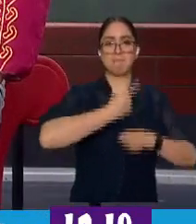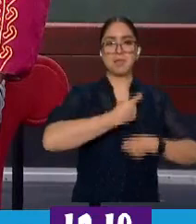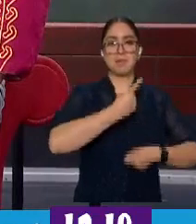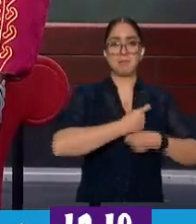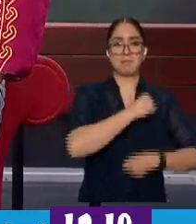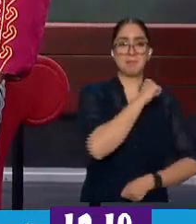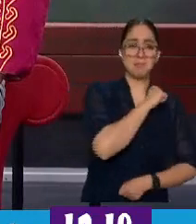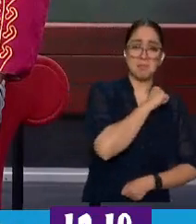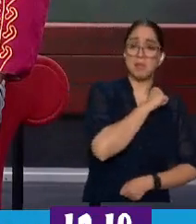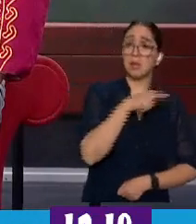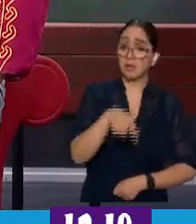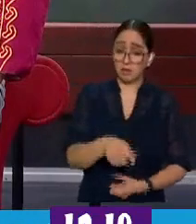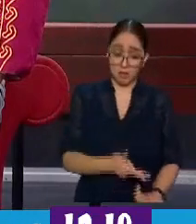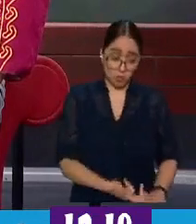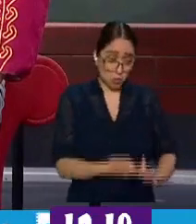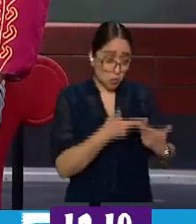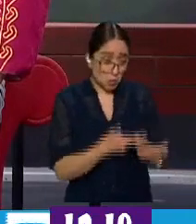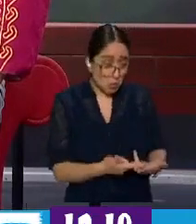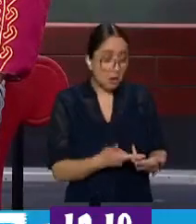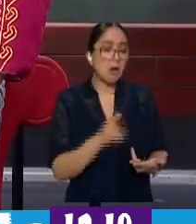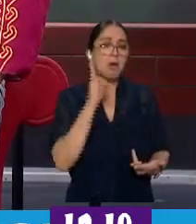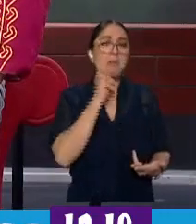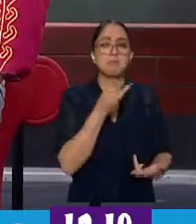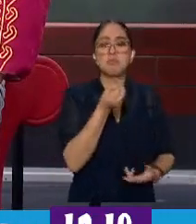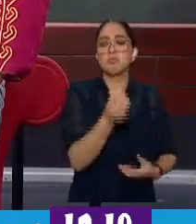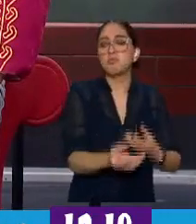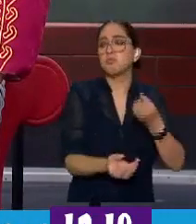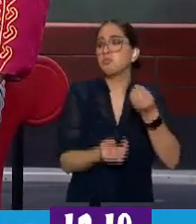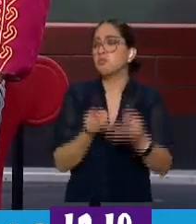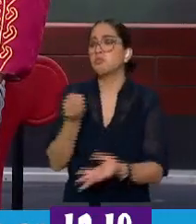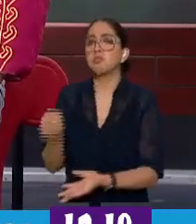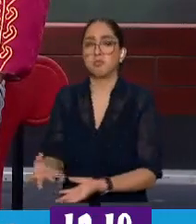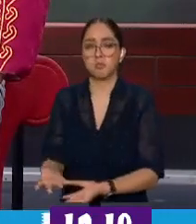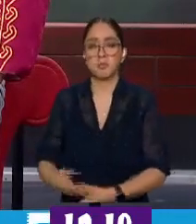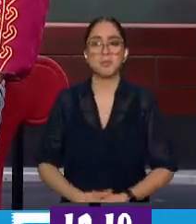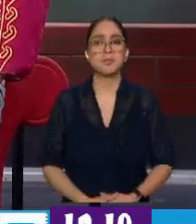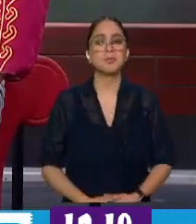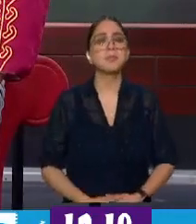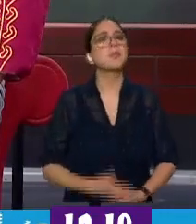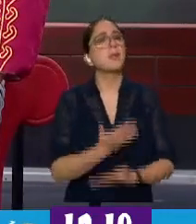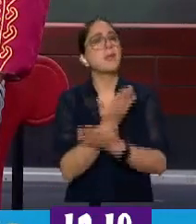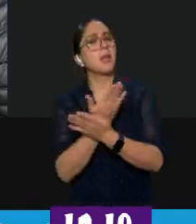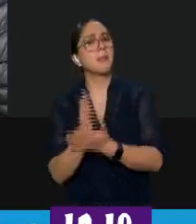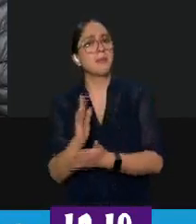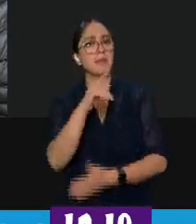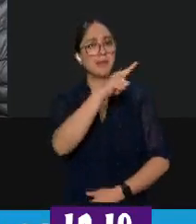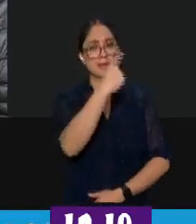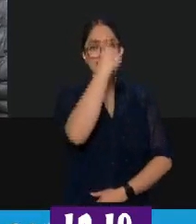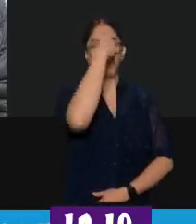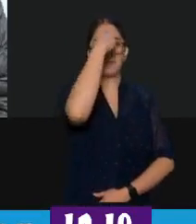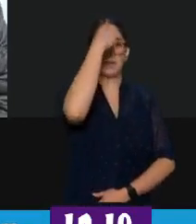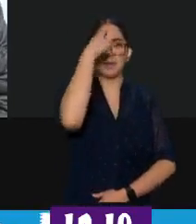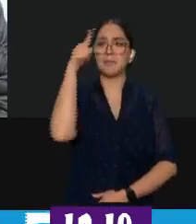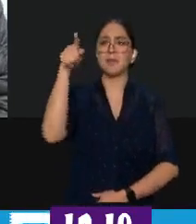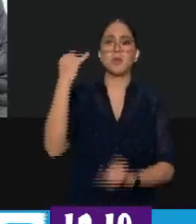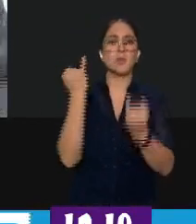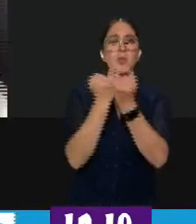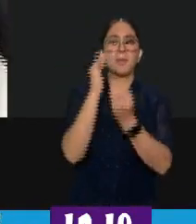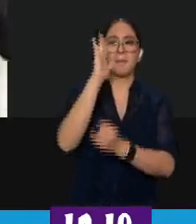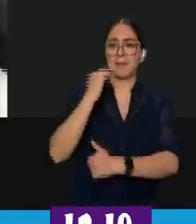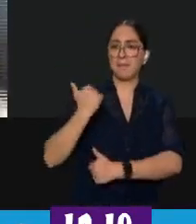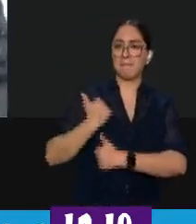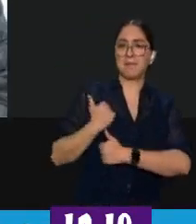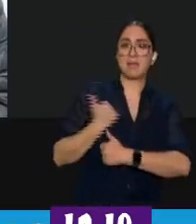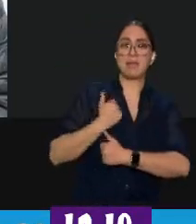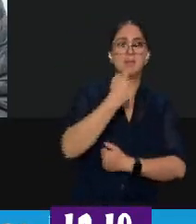ver si alcanza. Oye, y además hay un pensamiento muy militarizado en donde no se puede cuestionar nada.